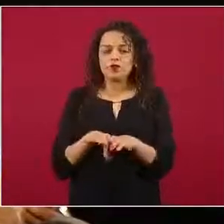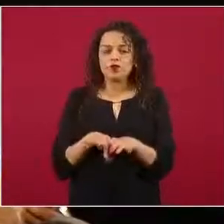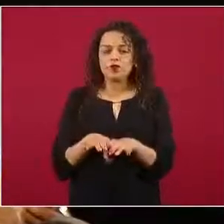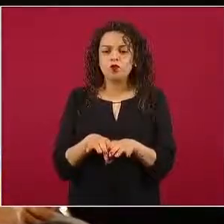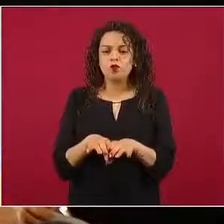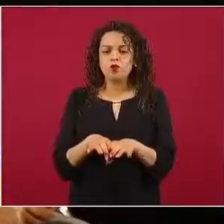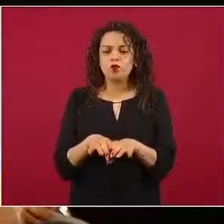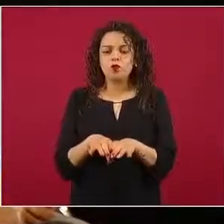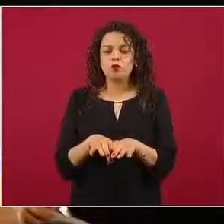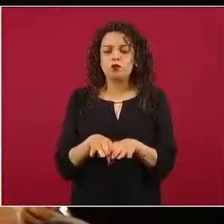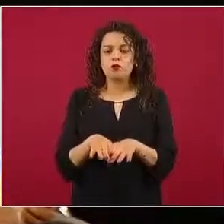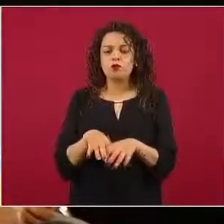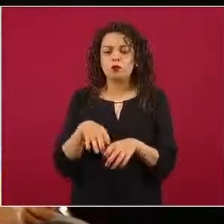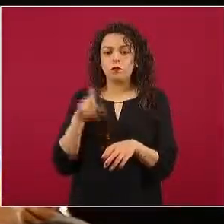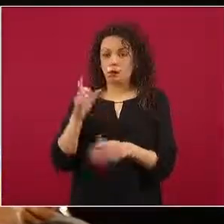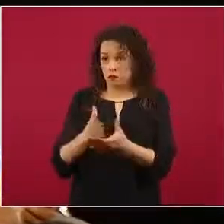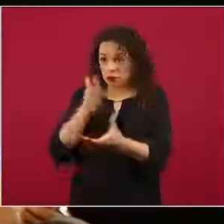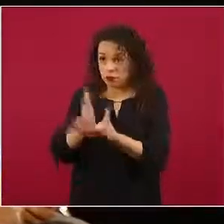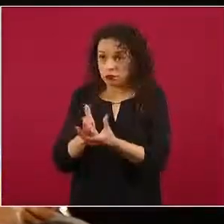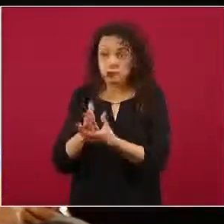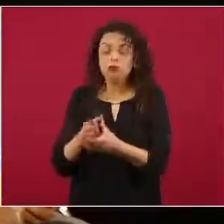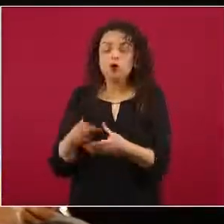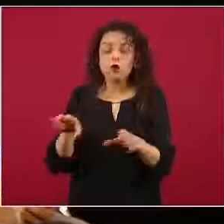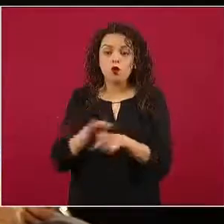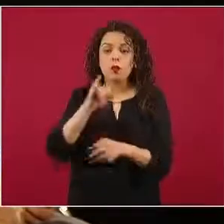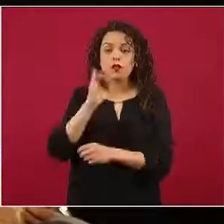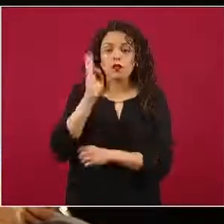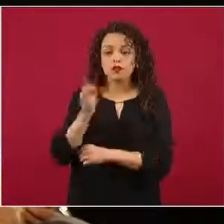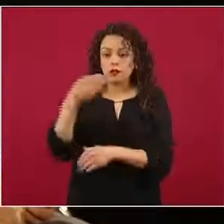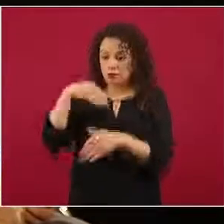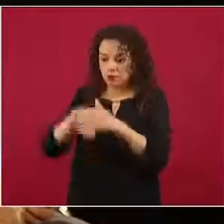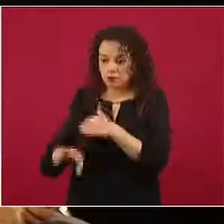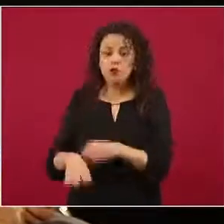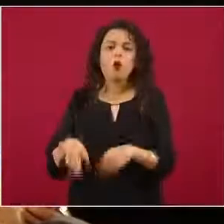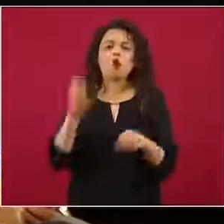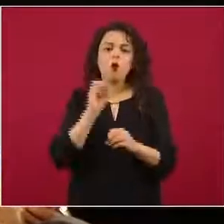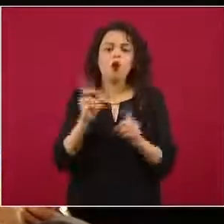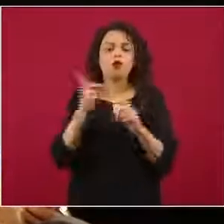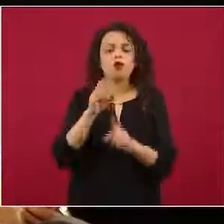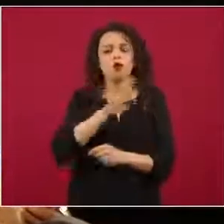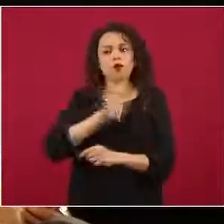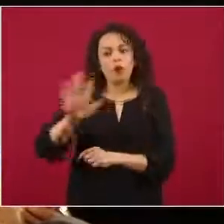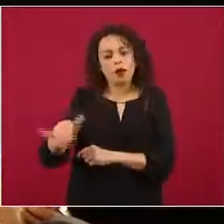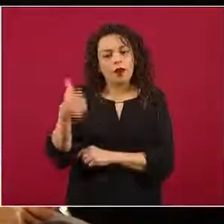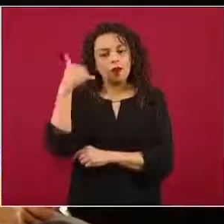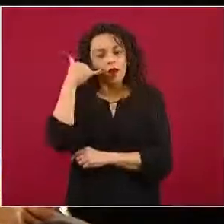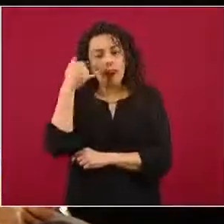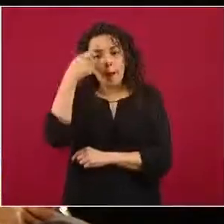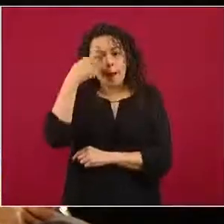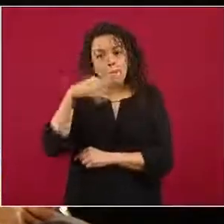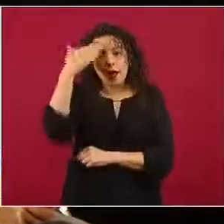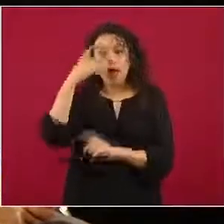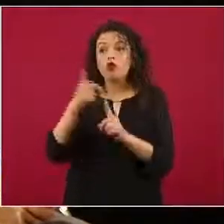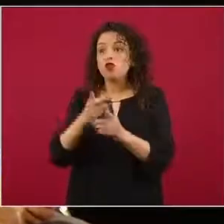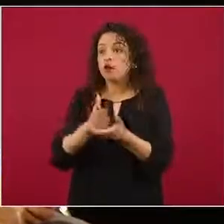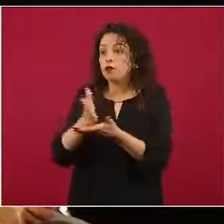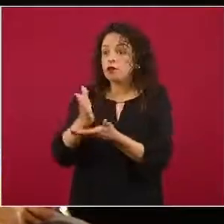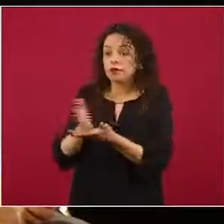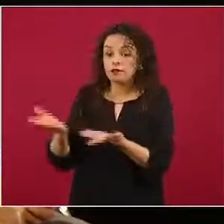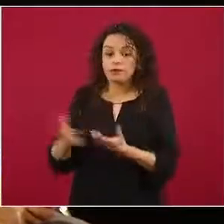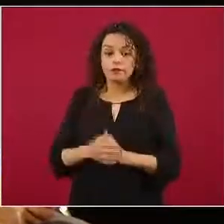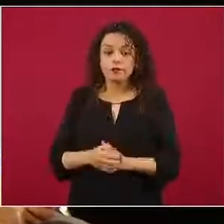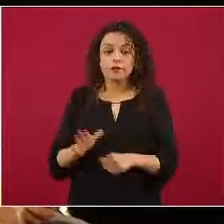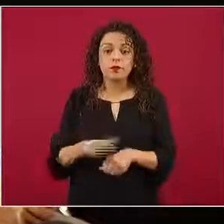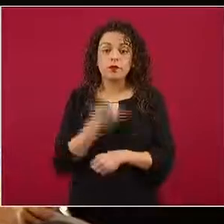cómo aceptan a las personas, ¿no?, a los hospitales, dónde pueden llamar para saber a dónde dirigirse y qué hacer con este tipo de información que a todos les parece que